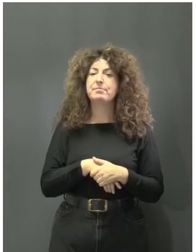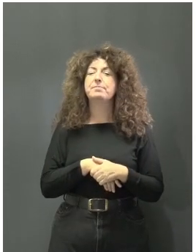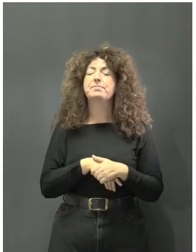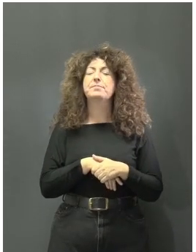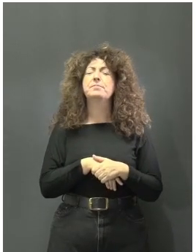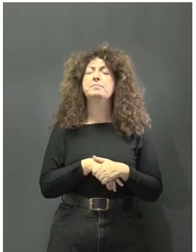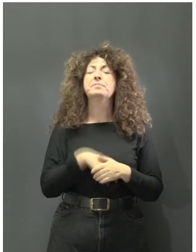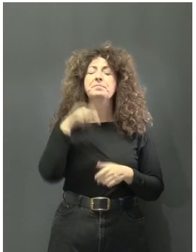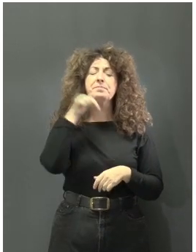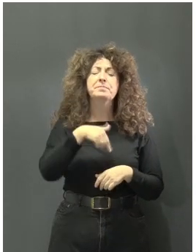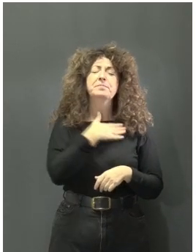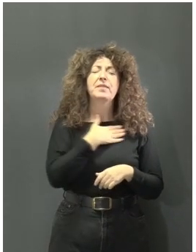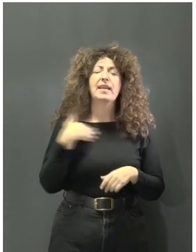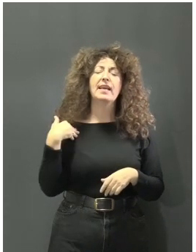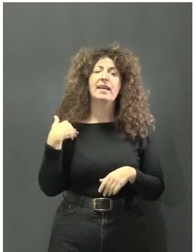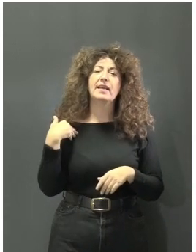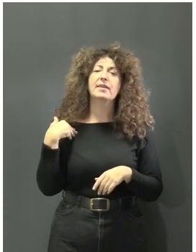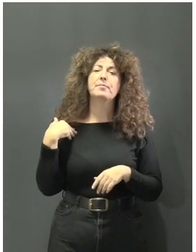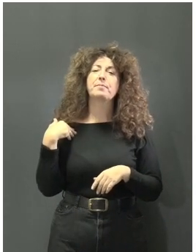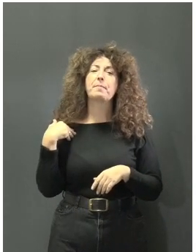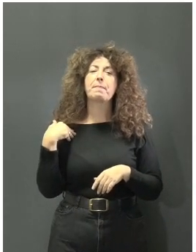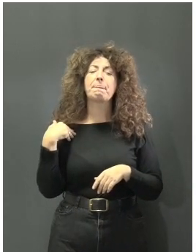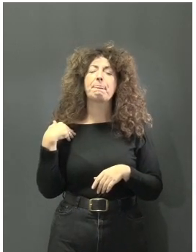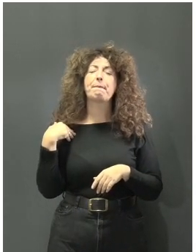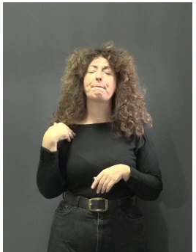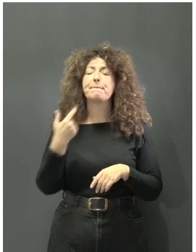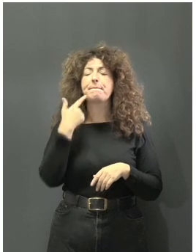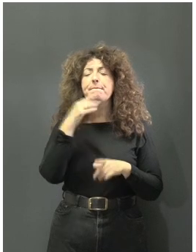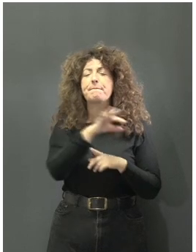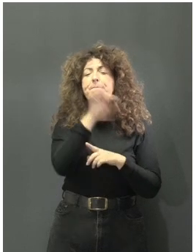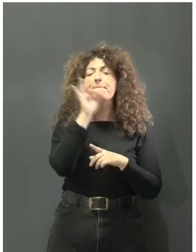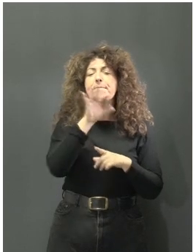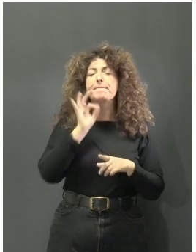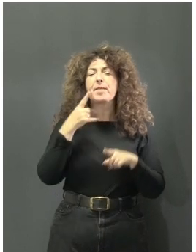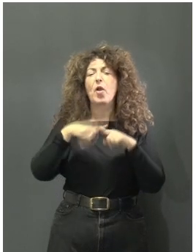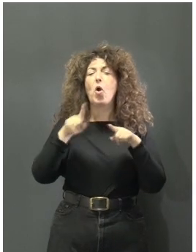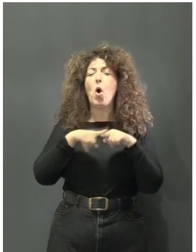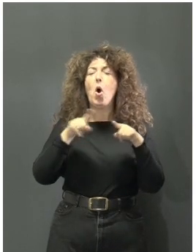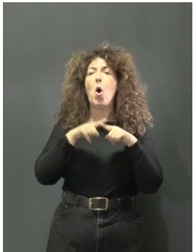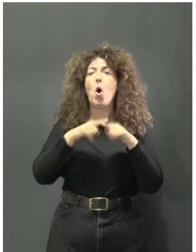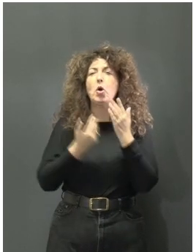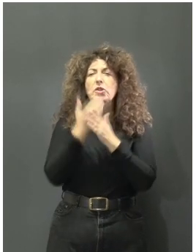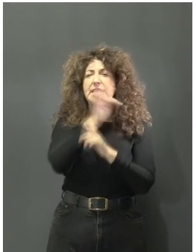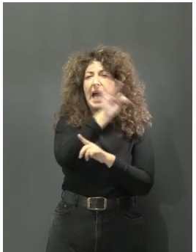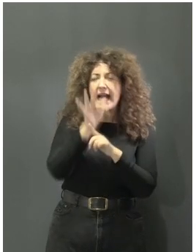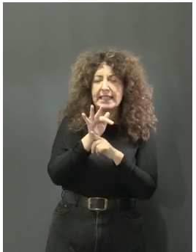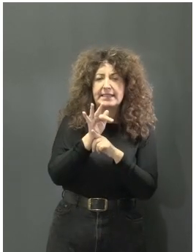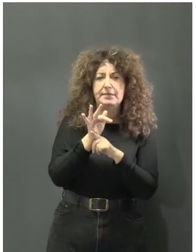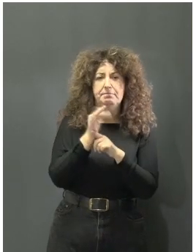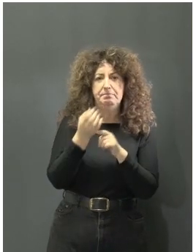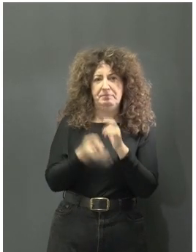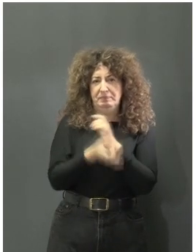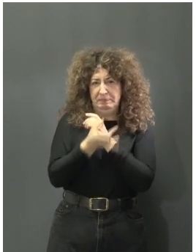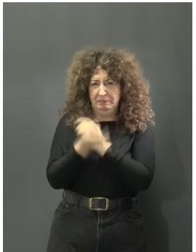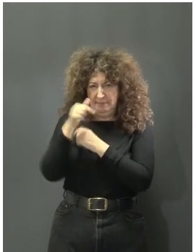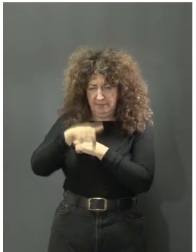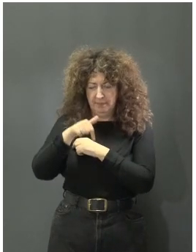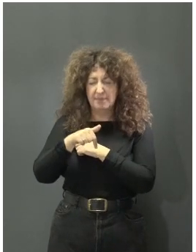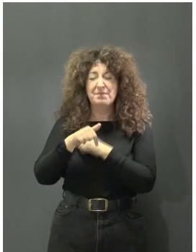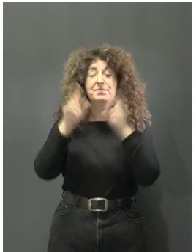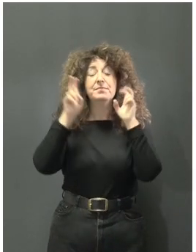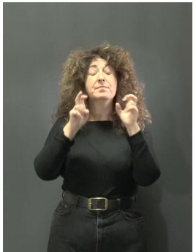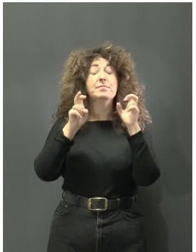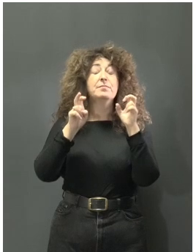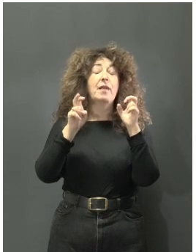Y yo quería también destacar algunas cosillas que han ido saliendo. Yo creo que en el camino de la